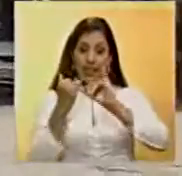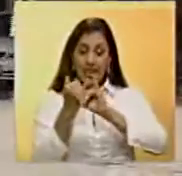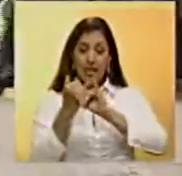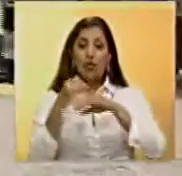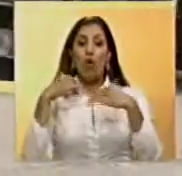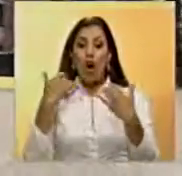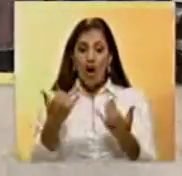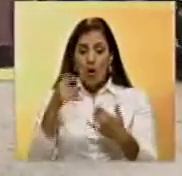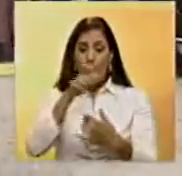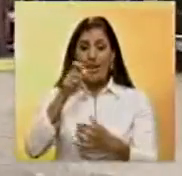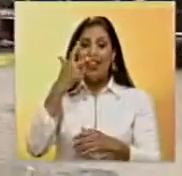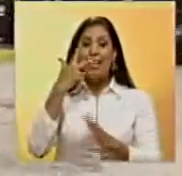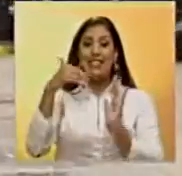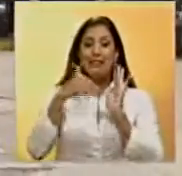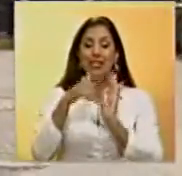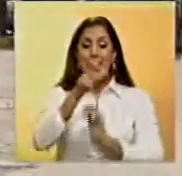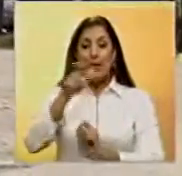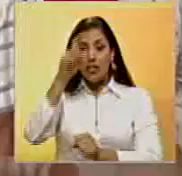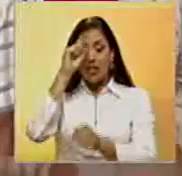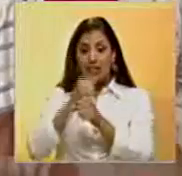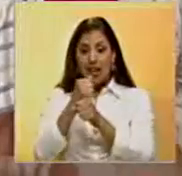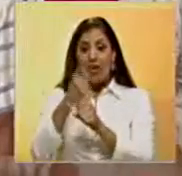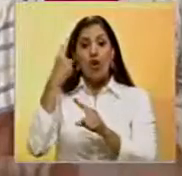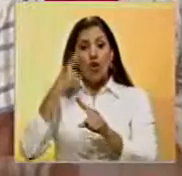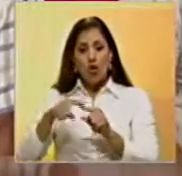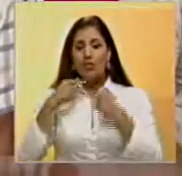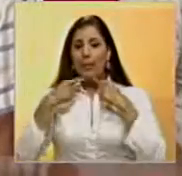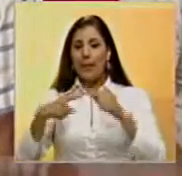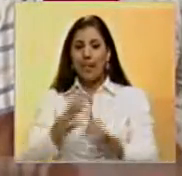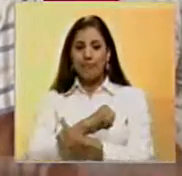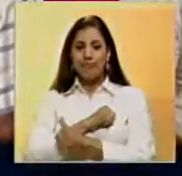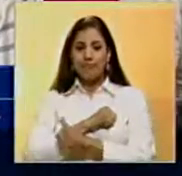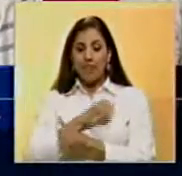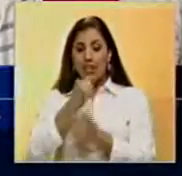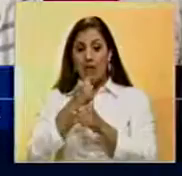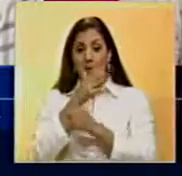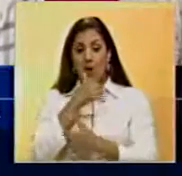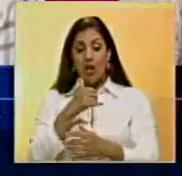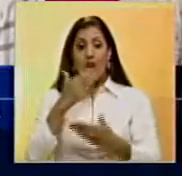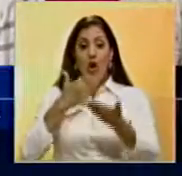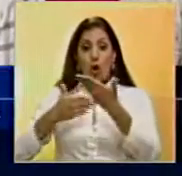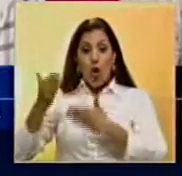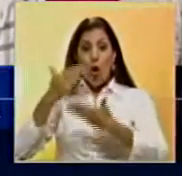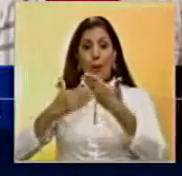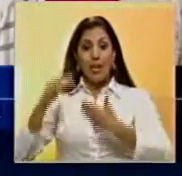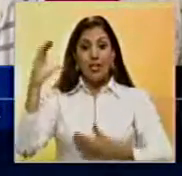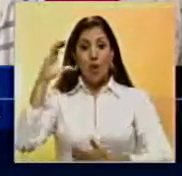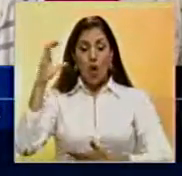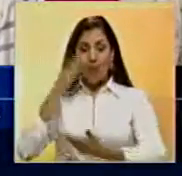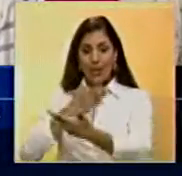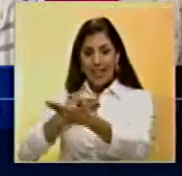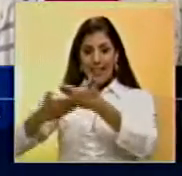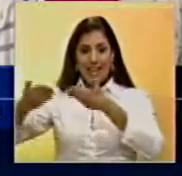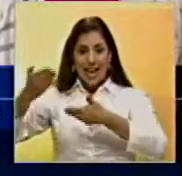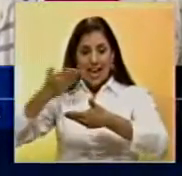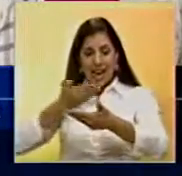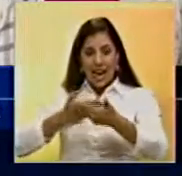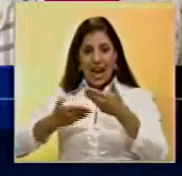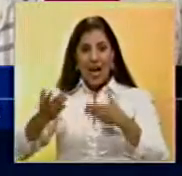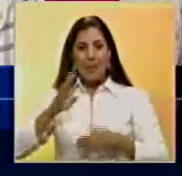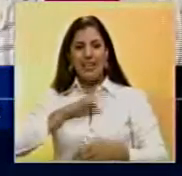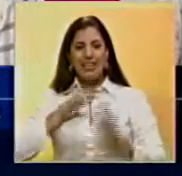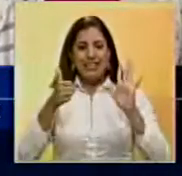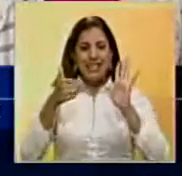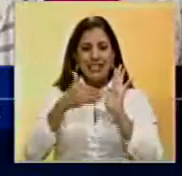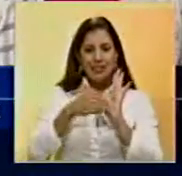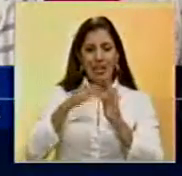3.000 empleados directos y más de 5 mil indirectos en comercio internacional con colombia e intercambio está oscilando entre